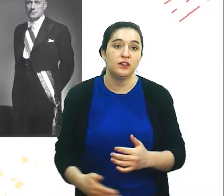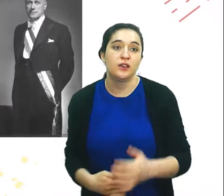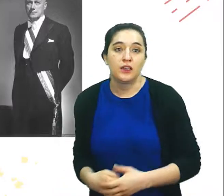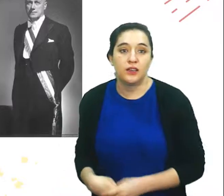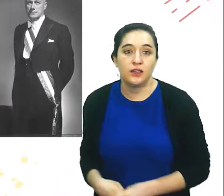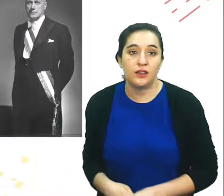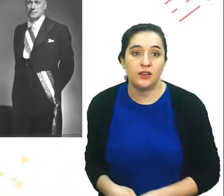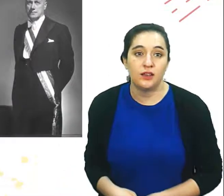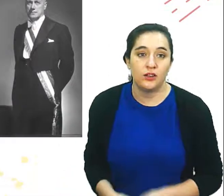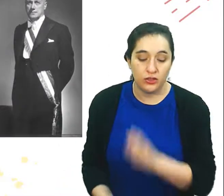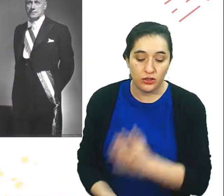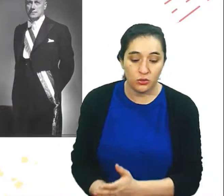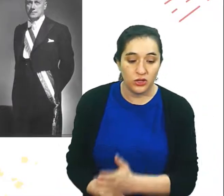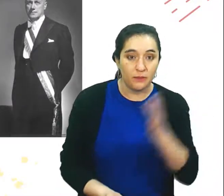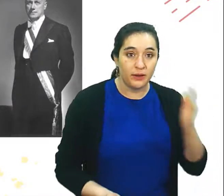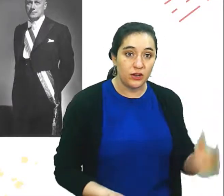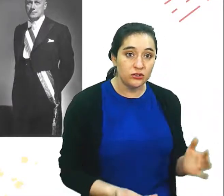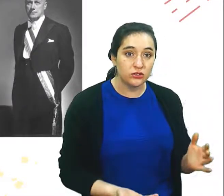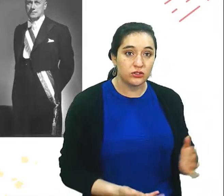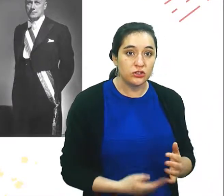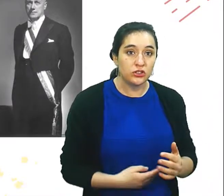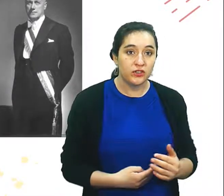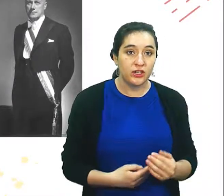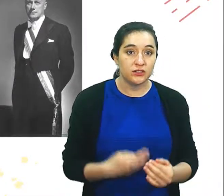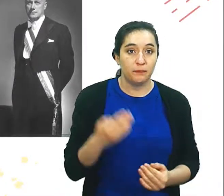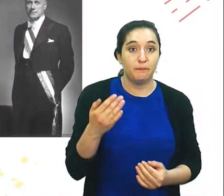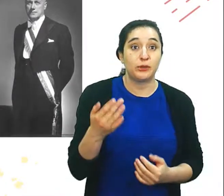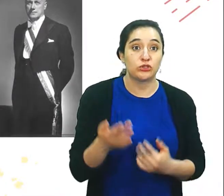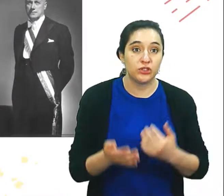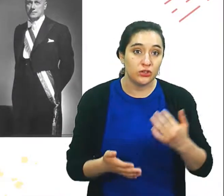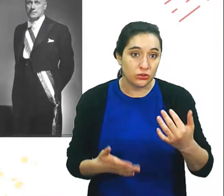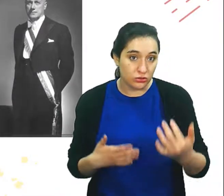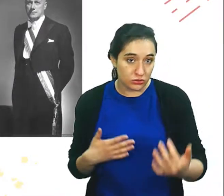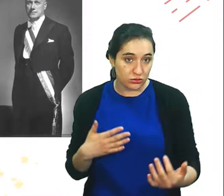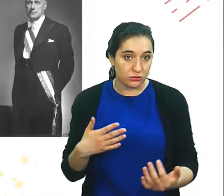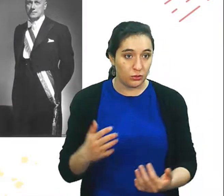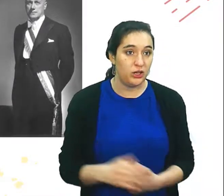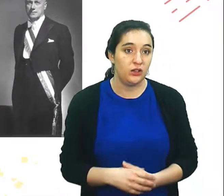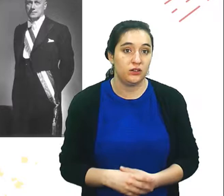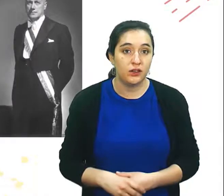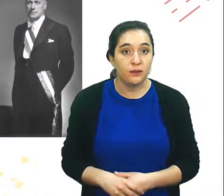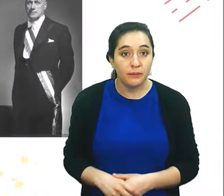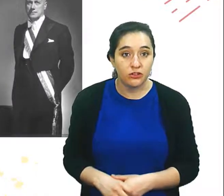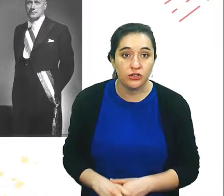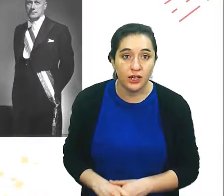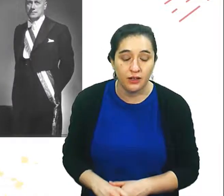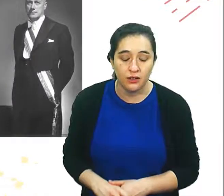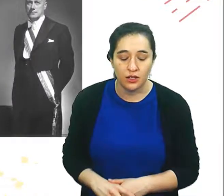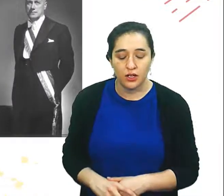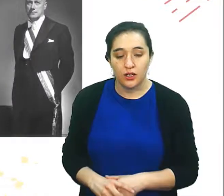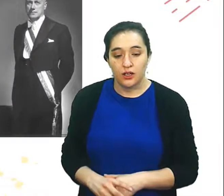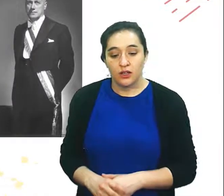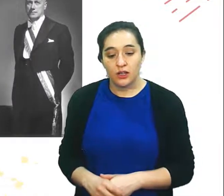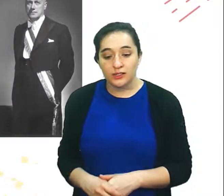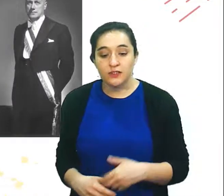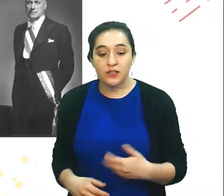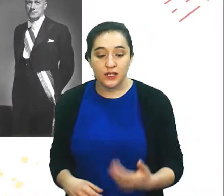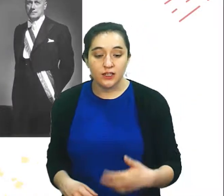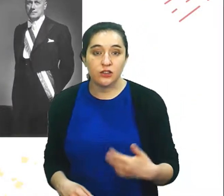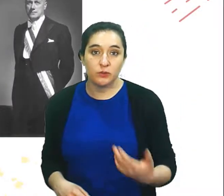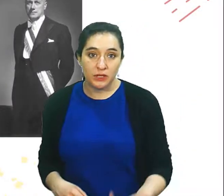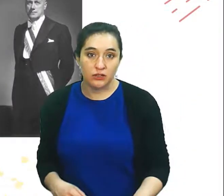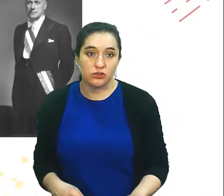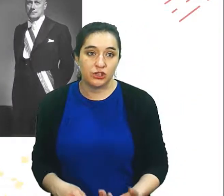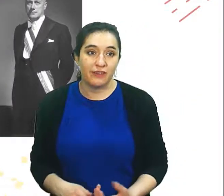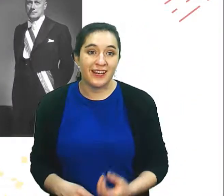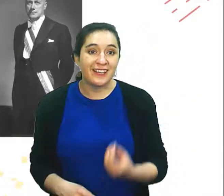tan de un día para otro, sino que van a ser procesos, como les mencionaba, que se van a